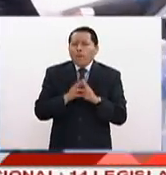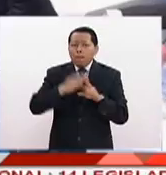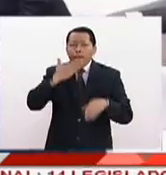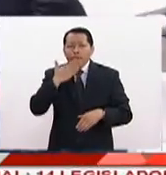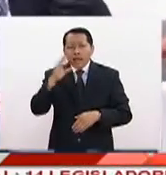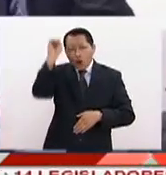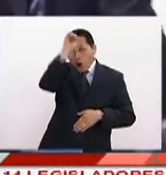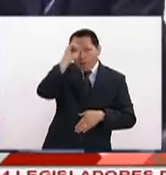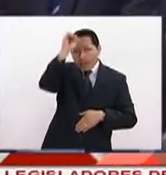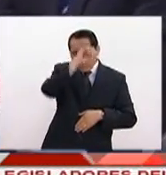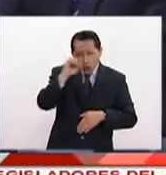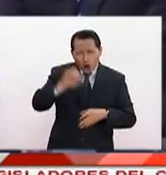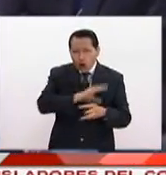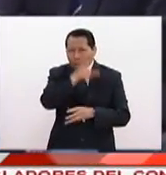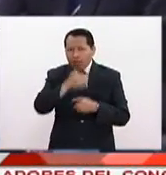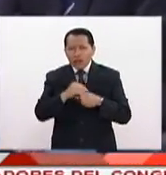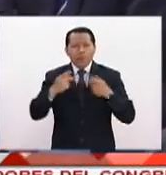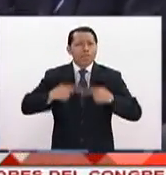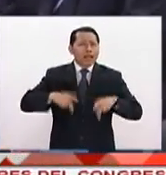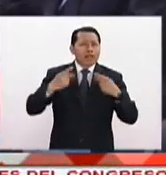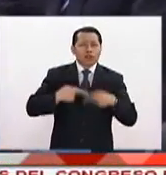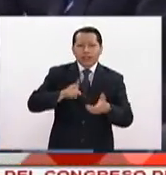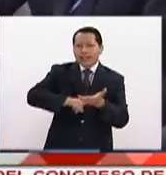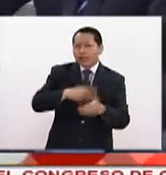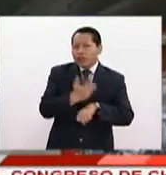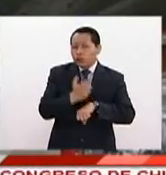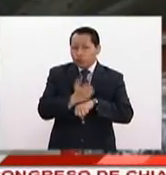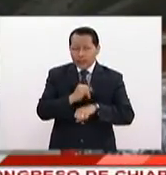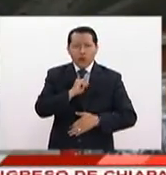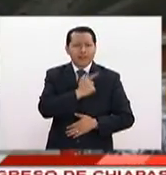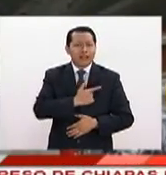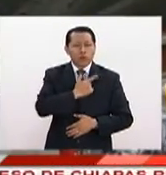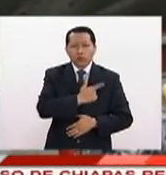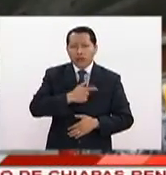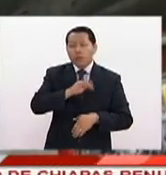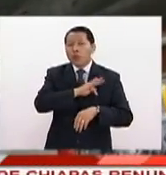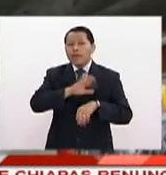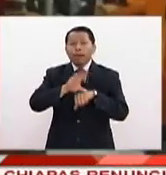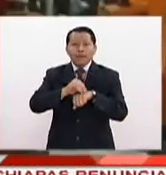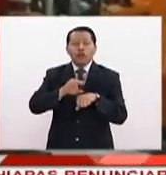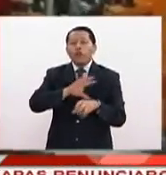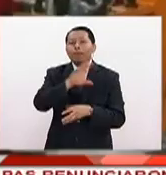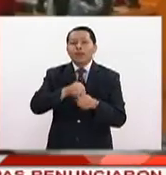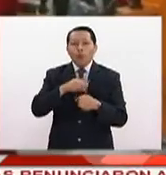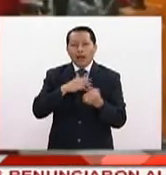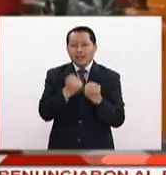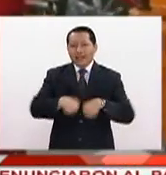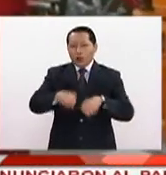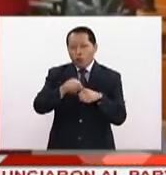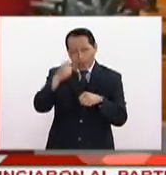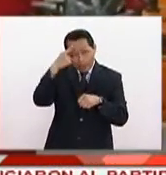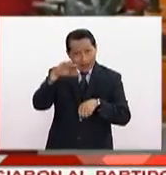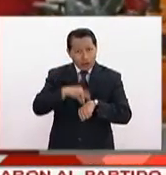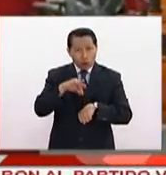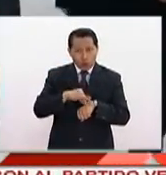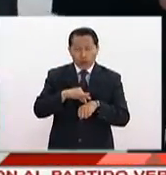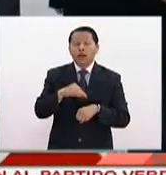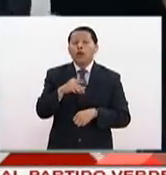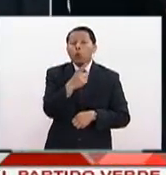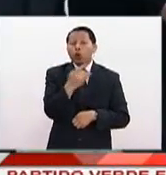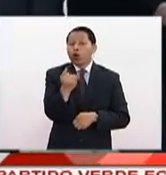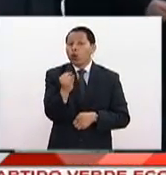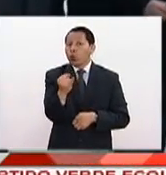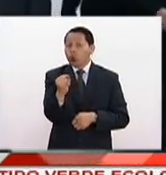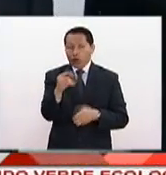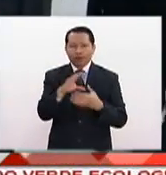buenas opiniones en toda la sociedad estadounidense, en la cual les permitía a todos tener un seguro de gastos médicos. El 1 de junio